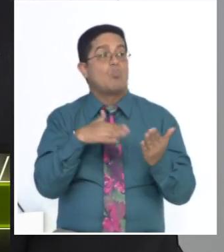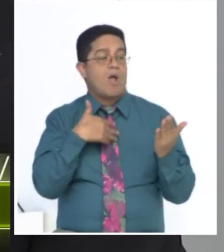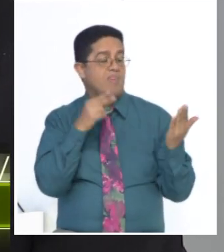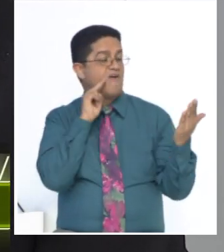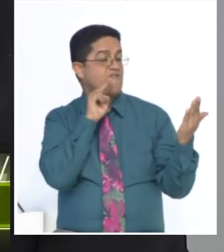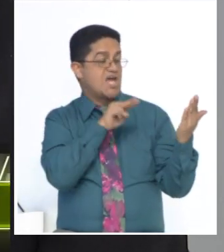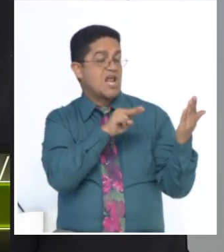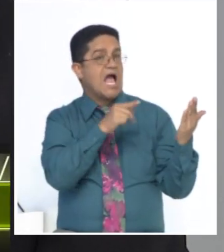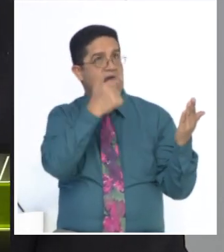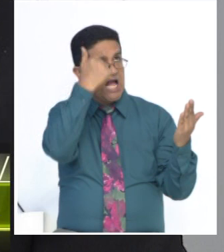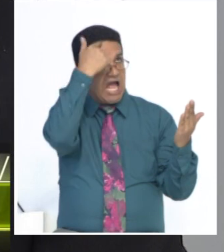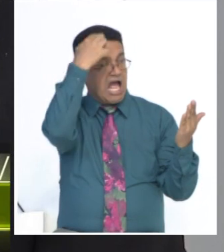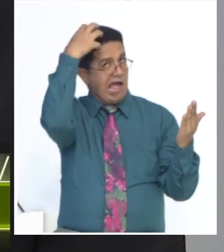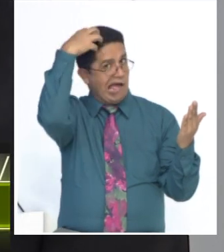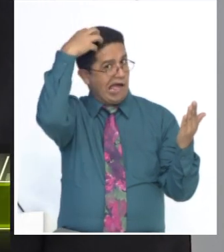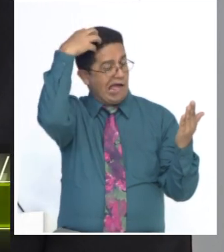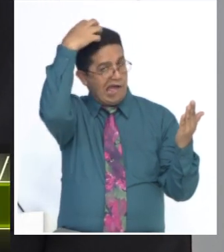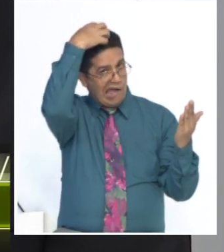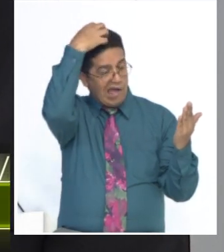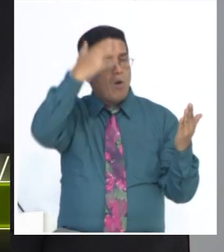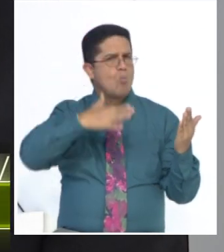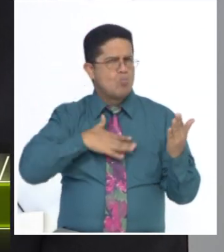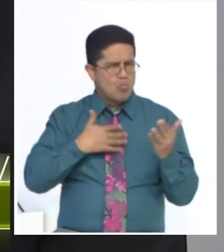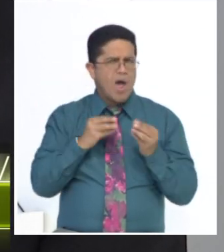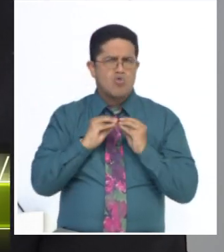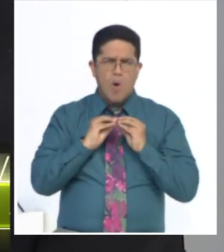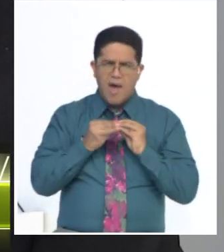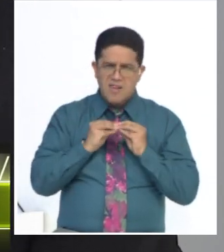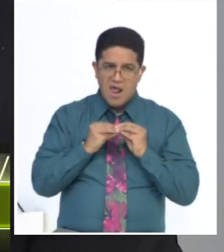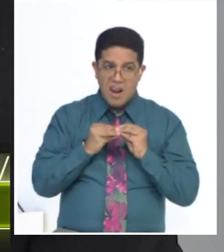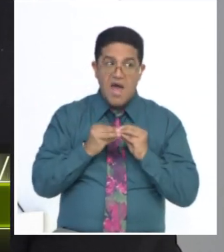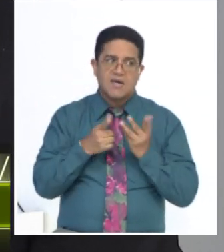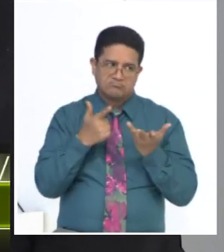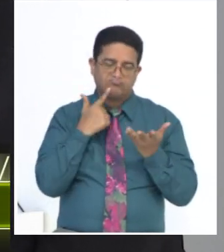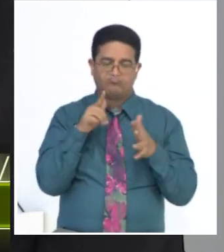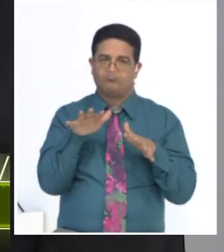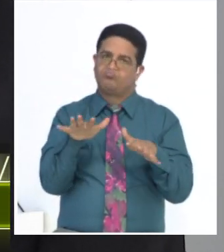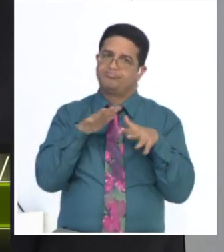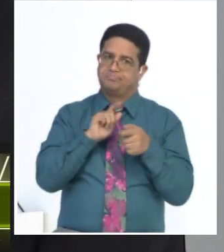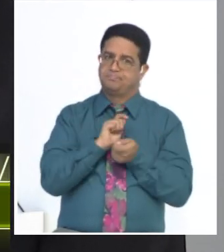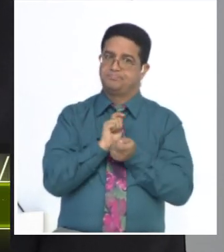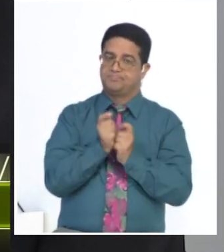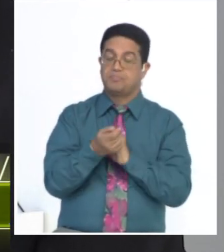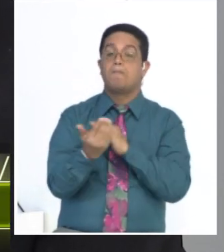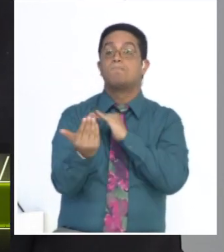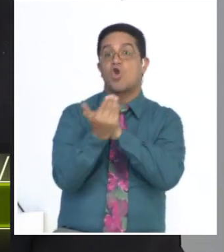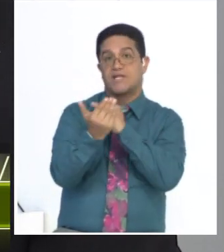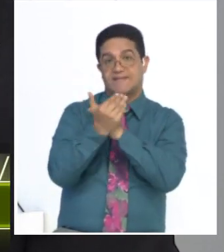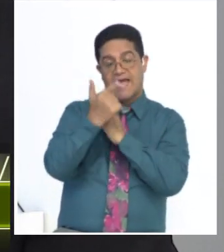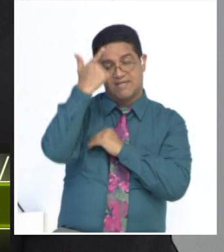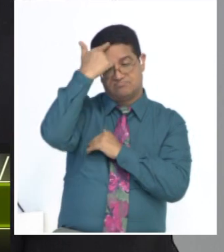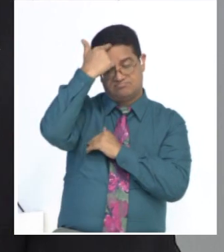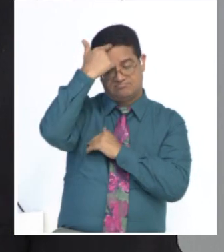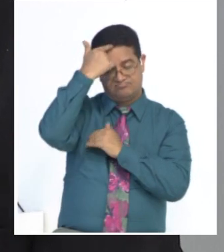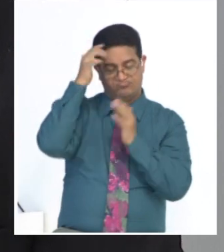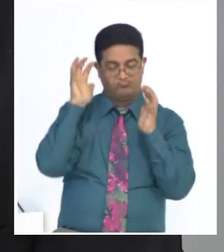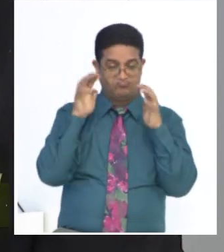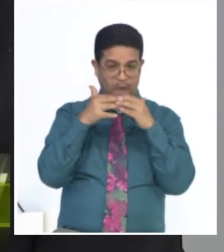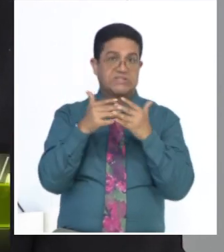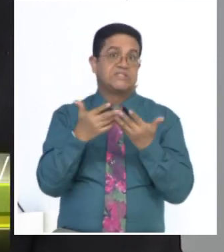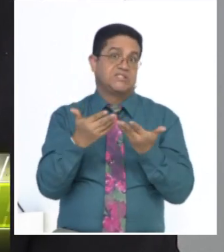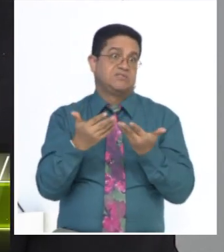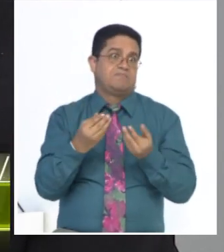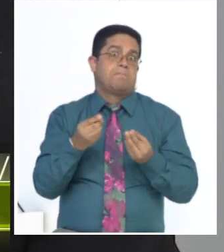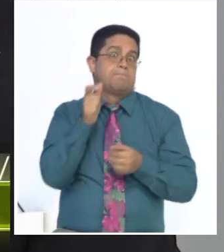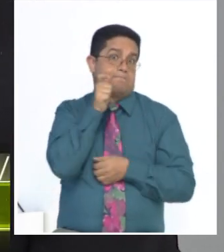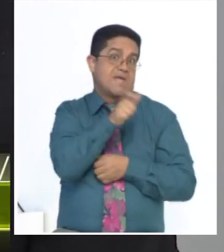este defecto que quedó acá, puedo corregir esa parte. Se corrige el defecto, se protege el encéfalo y permite mejorar la calidad de vida del paciente